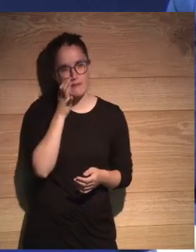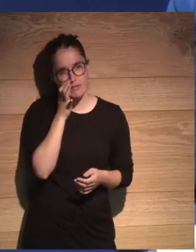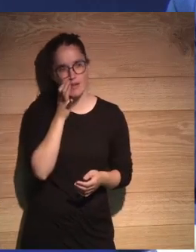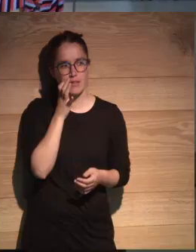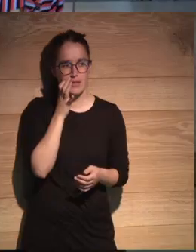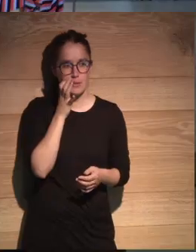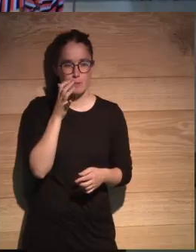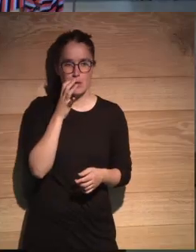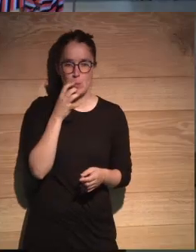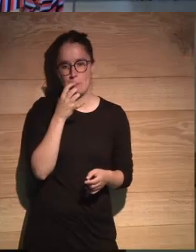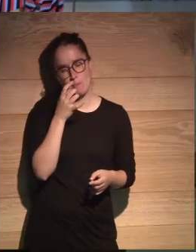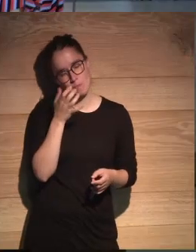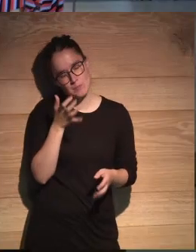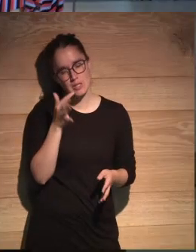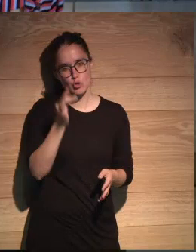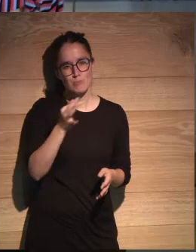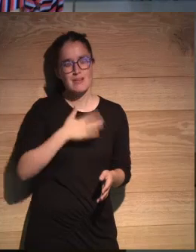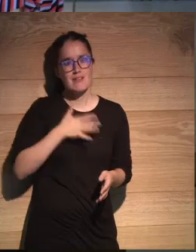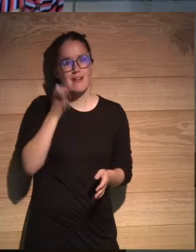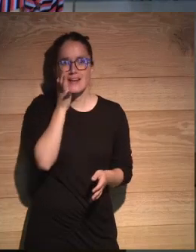de mi realismo,